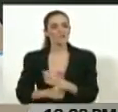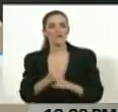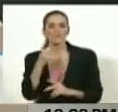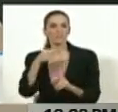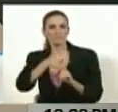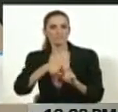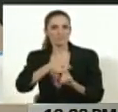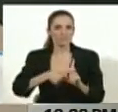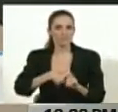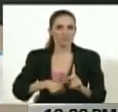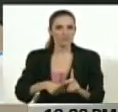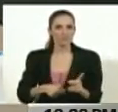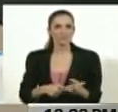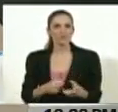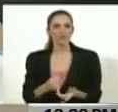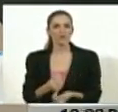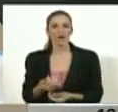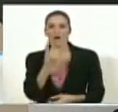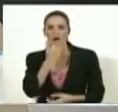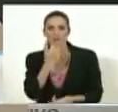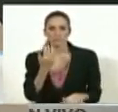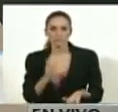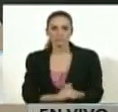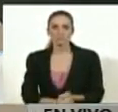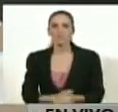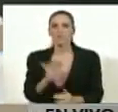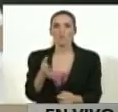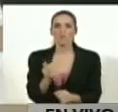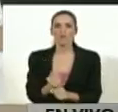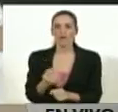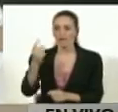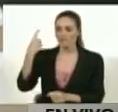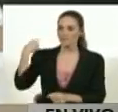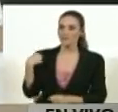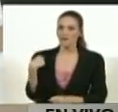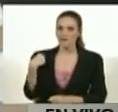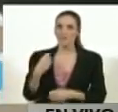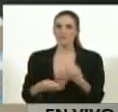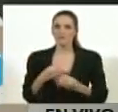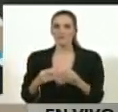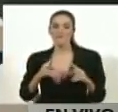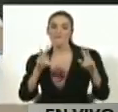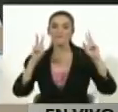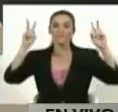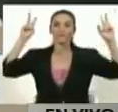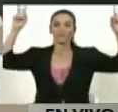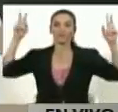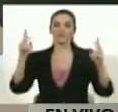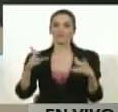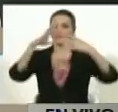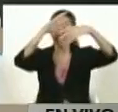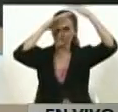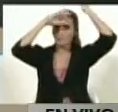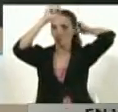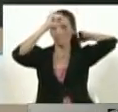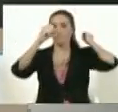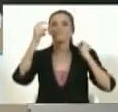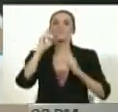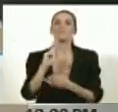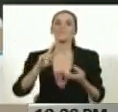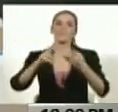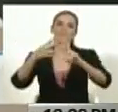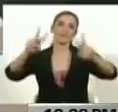presión sin precedente por eso la jornada de ayer marcó una victoria para la diplomacia bolivariana de